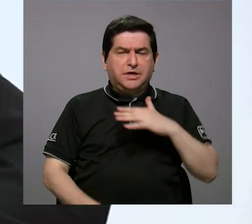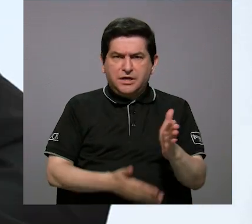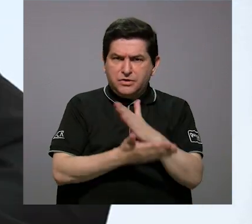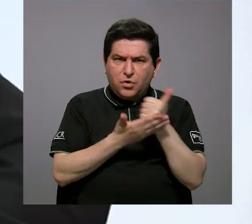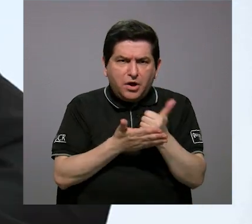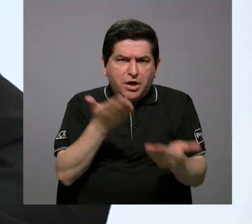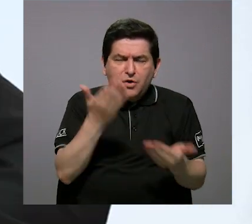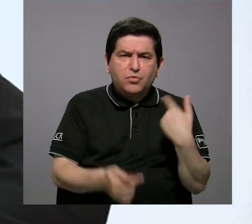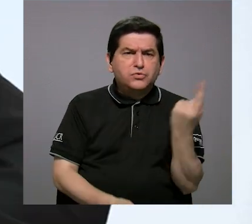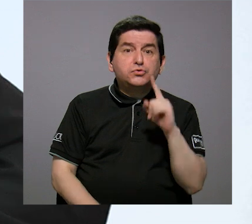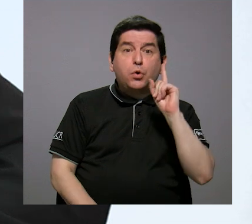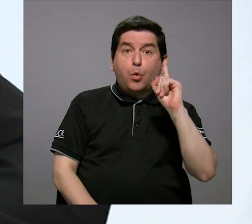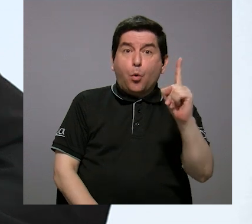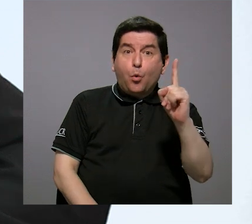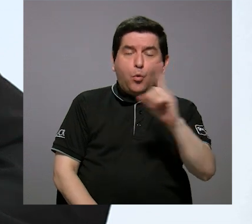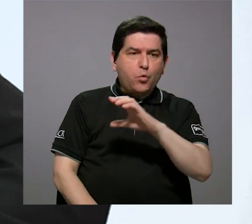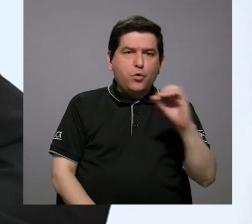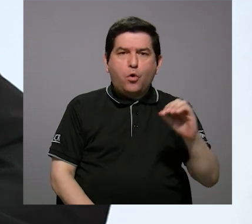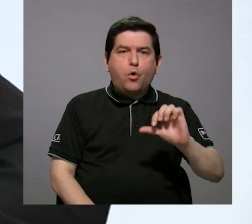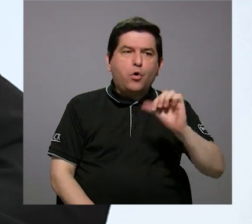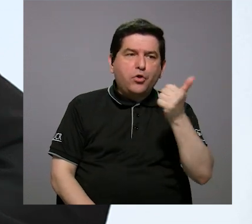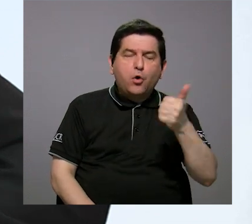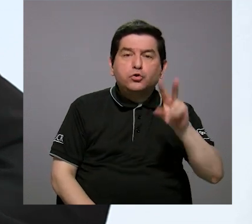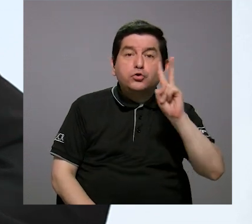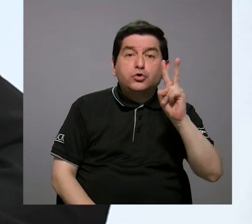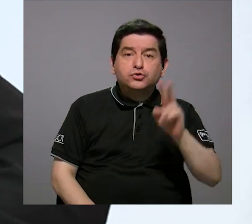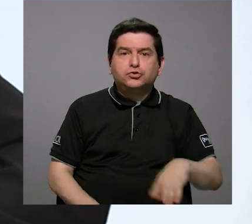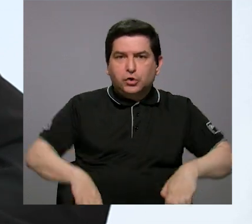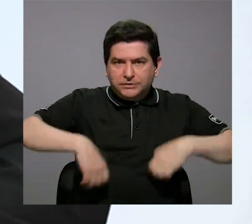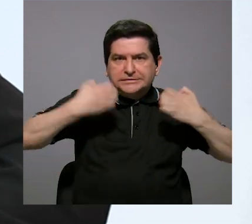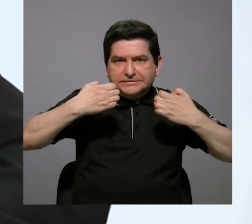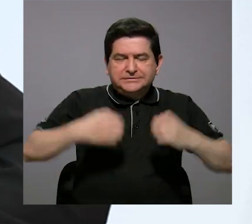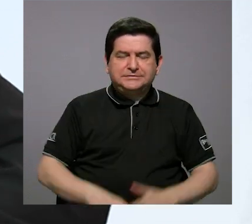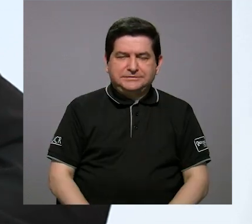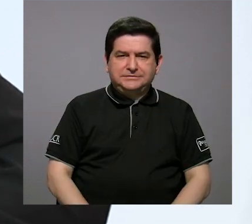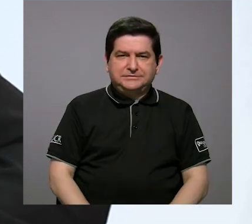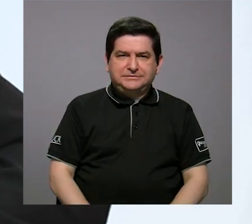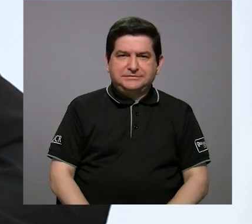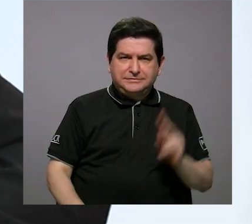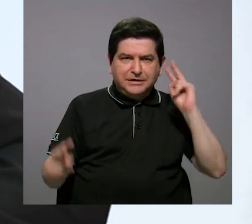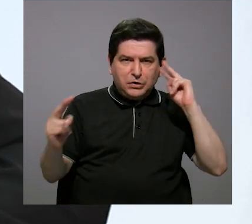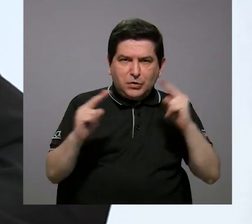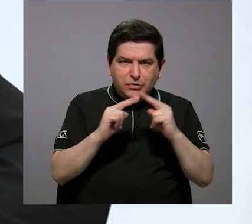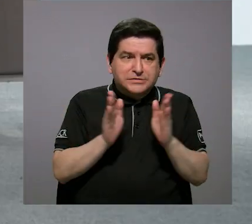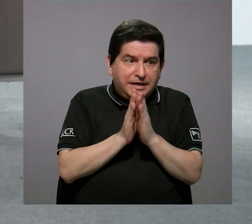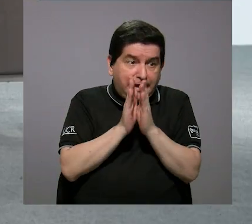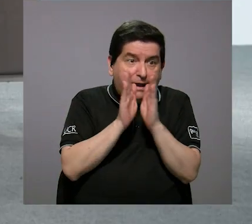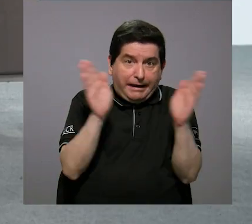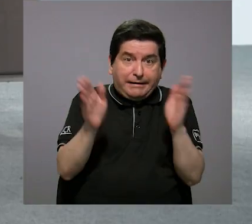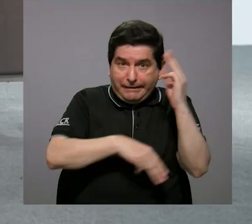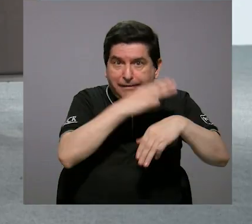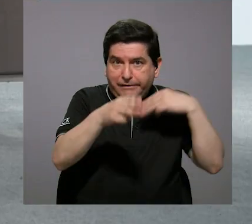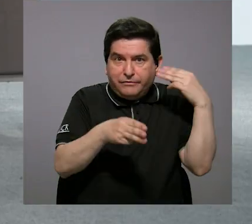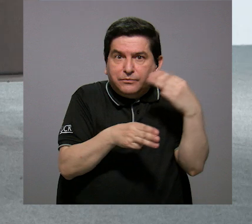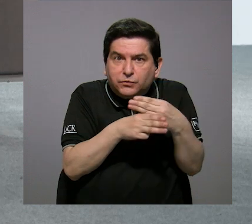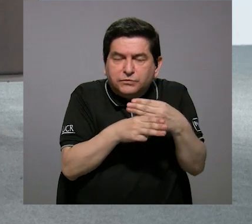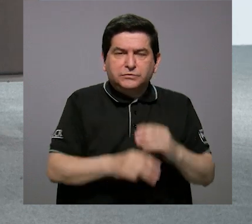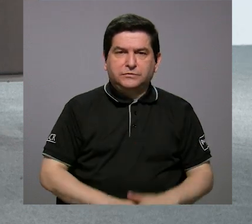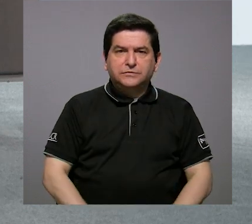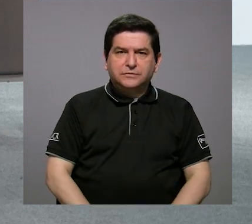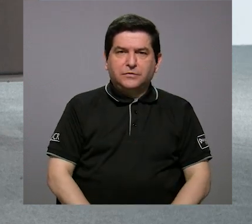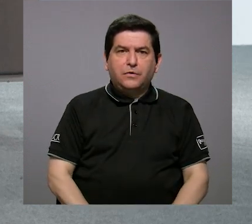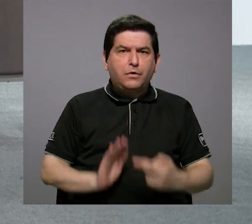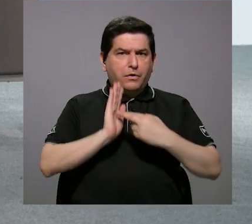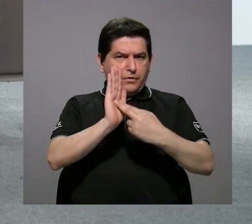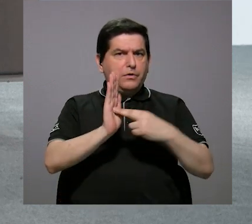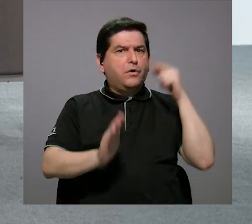hay algunos de los que solo habrá un ejemplar, otros de los que hay 2 ejemplares conocidos en general en el mundo, ¿verdad? Y que,